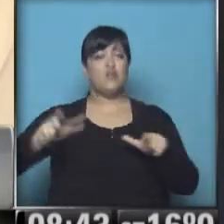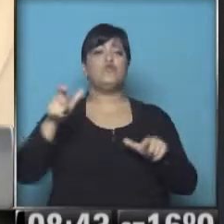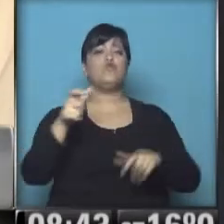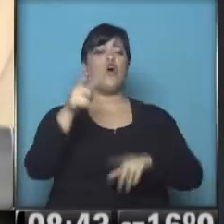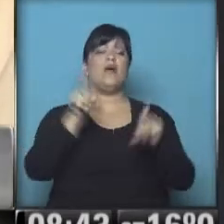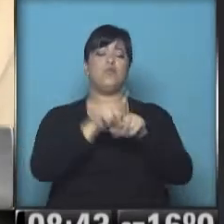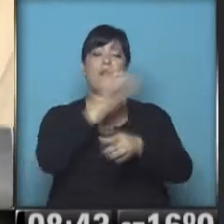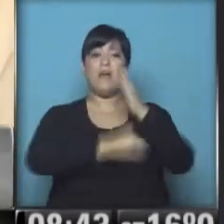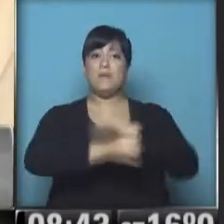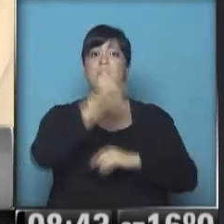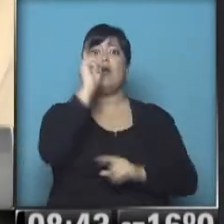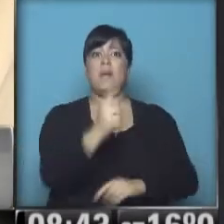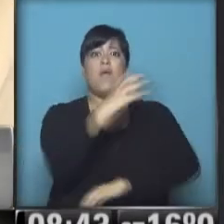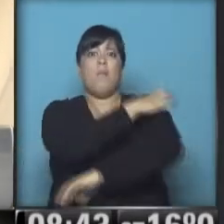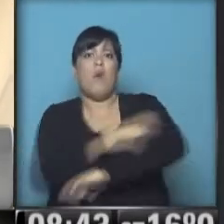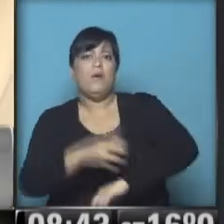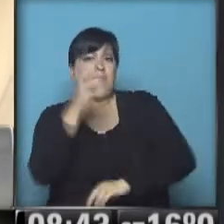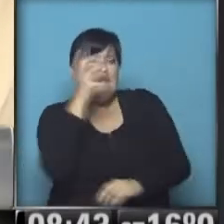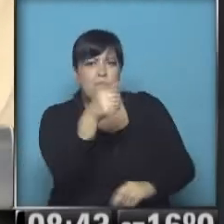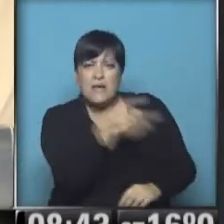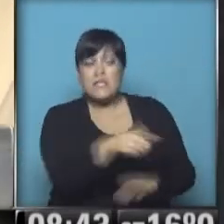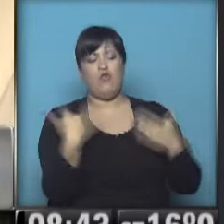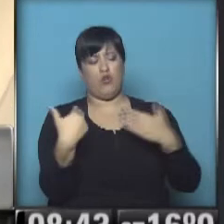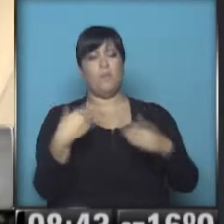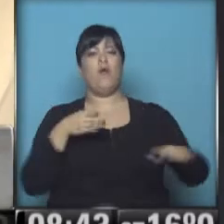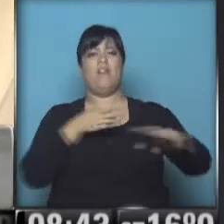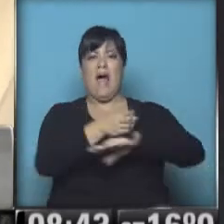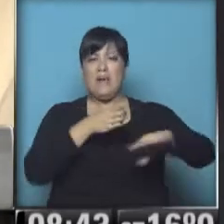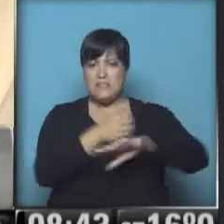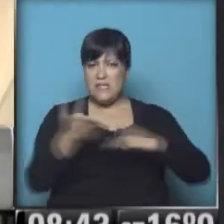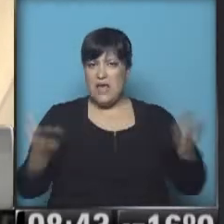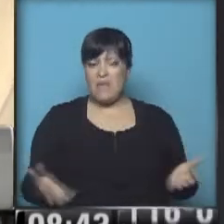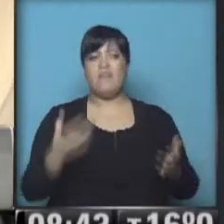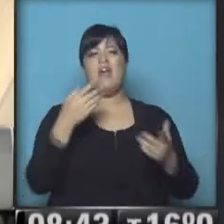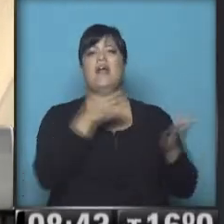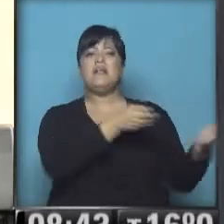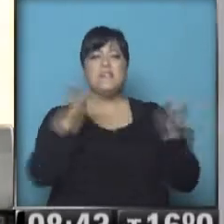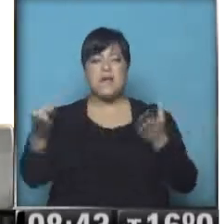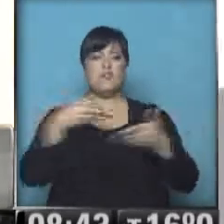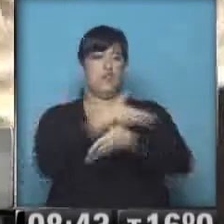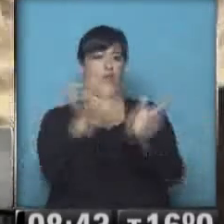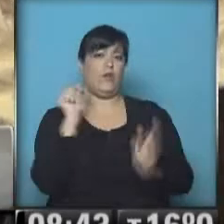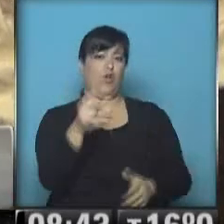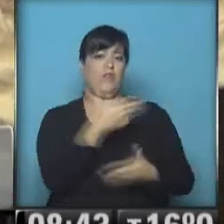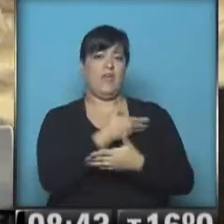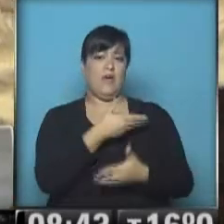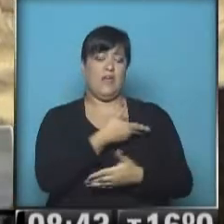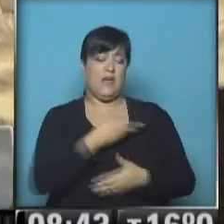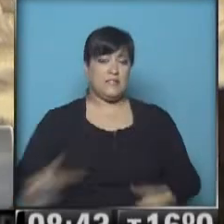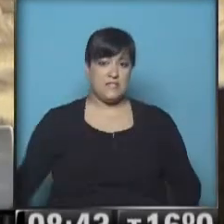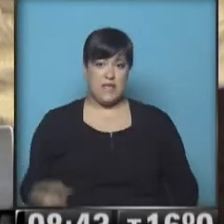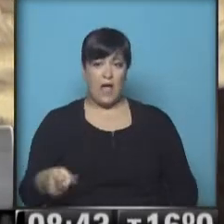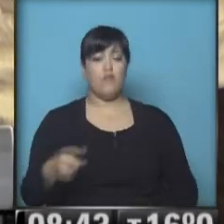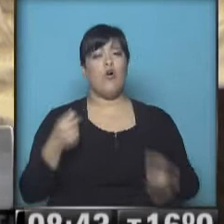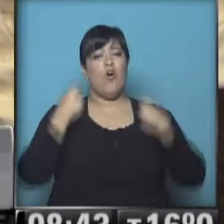de pobreza o pobreza extrema, para que puedan acceder de manera oportuna a los servicios públicos del Estado. Están estimulando